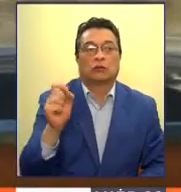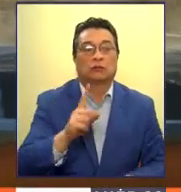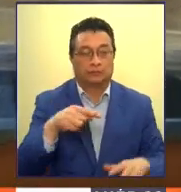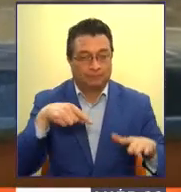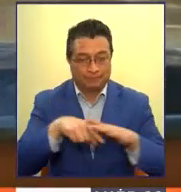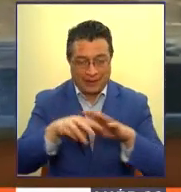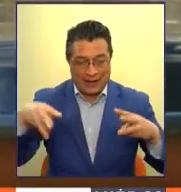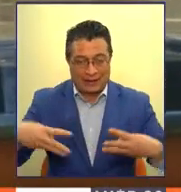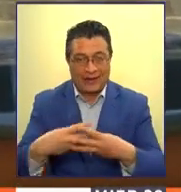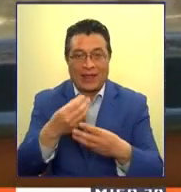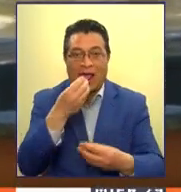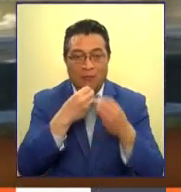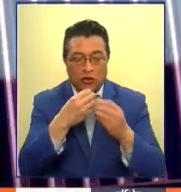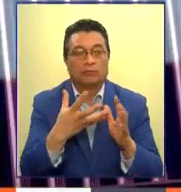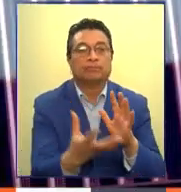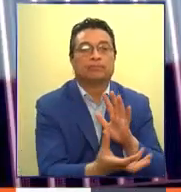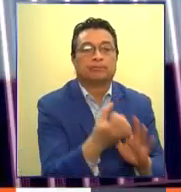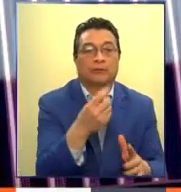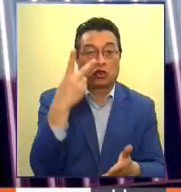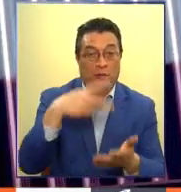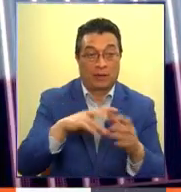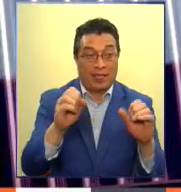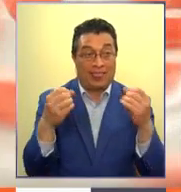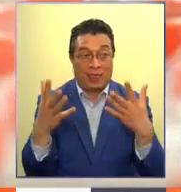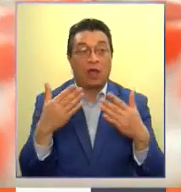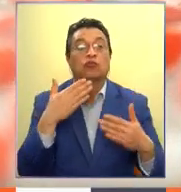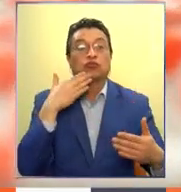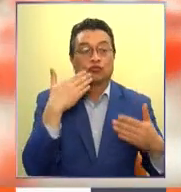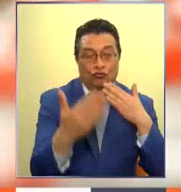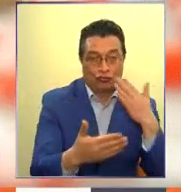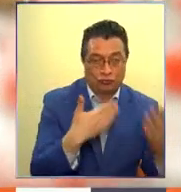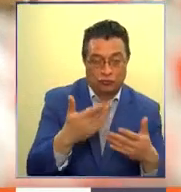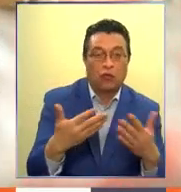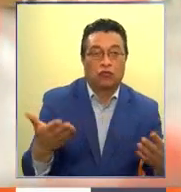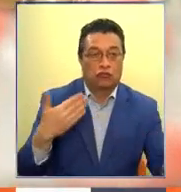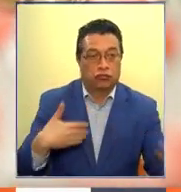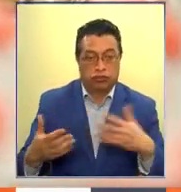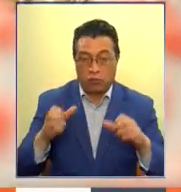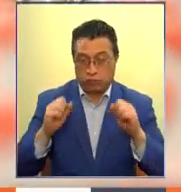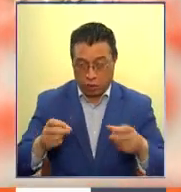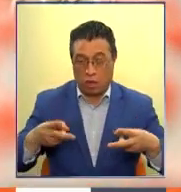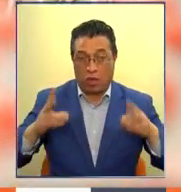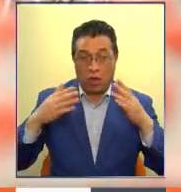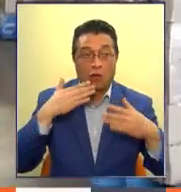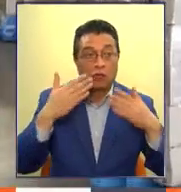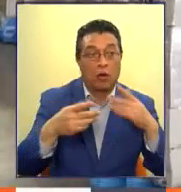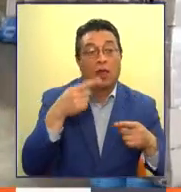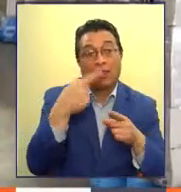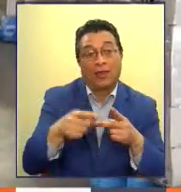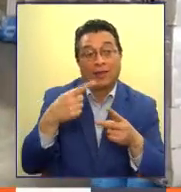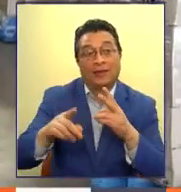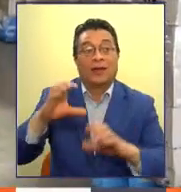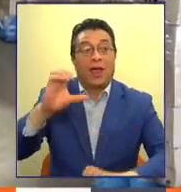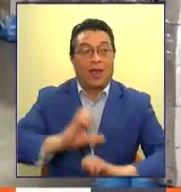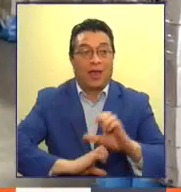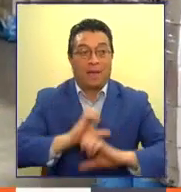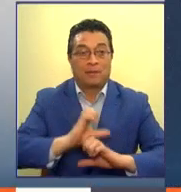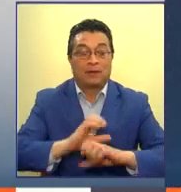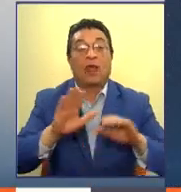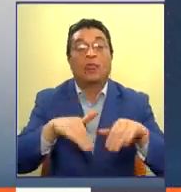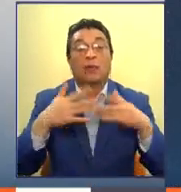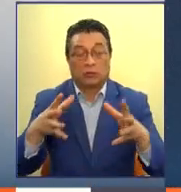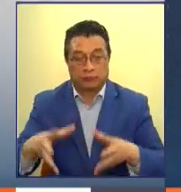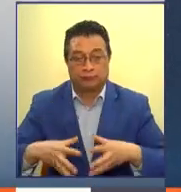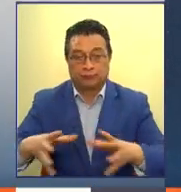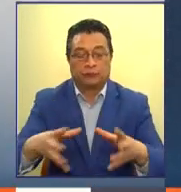de Alimentos. Desde 2010 se reciben donaciones de productos aptos para el consumo de distintas empresas. Luego lo entregan